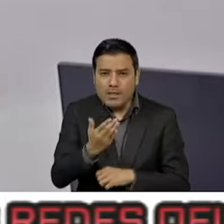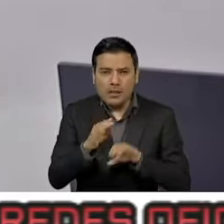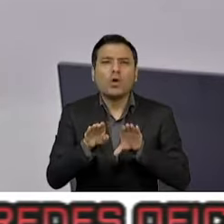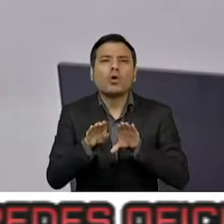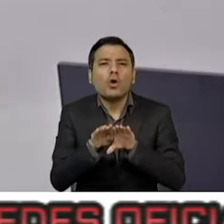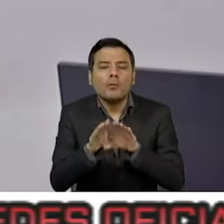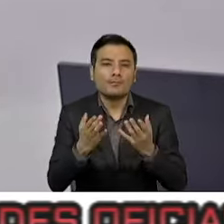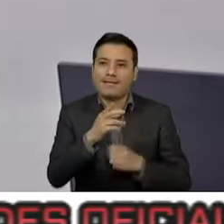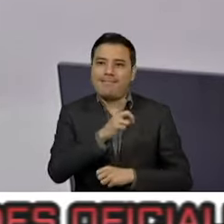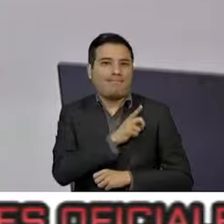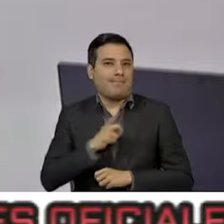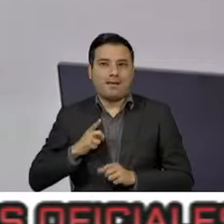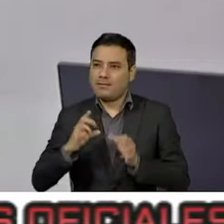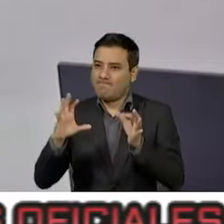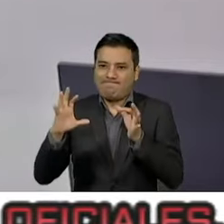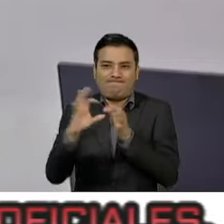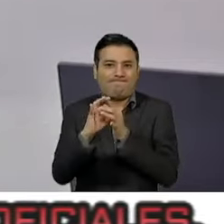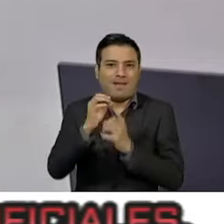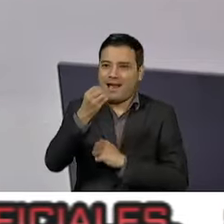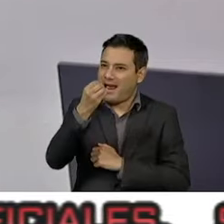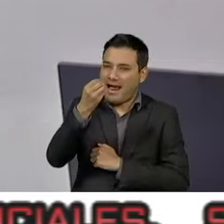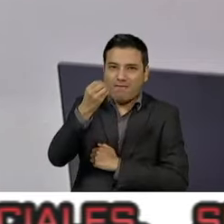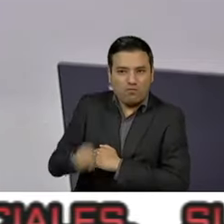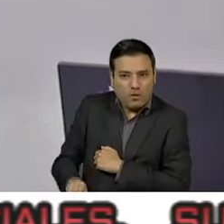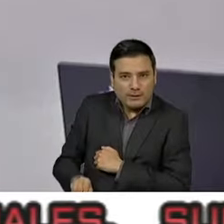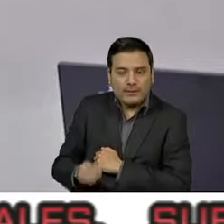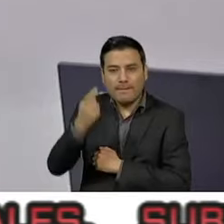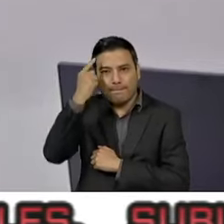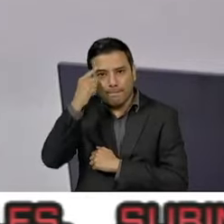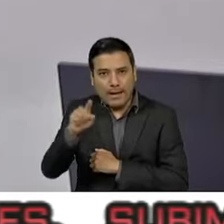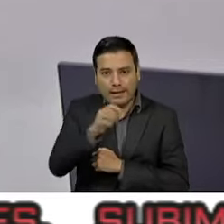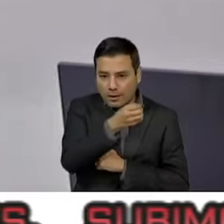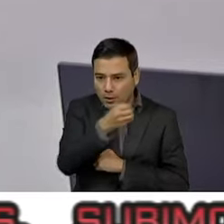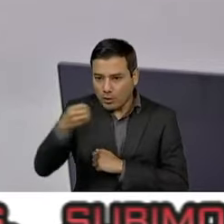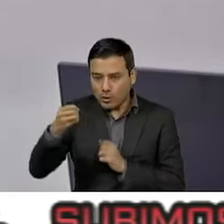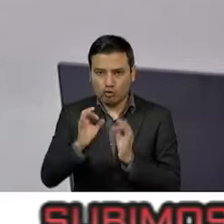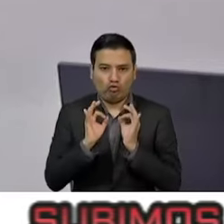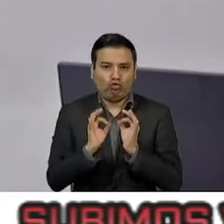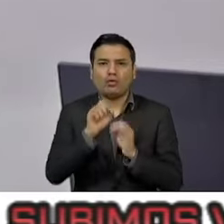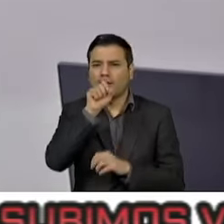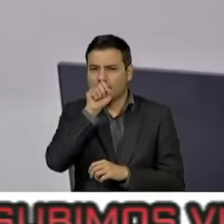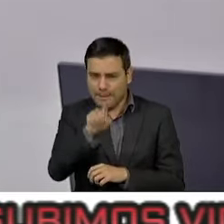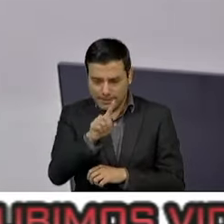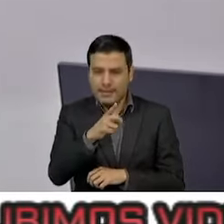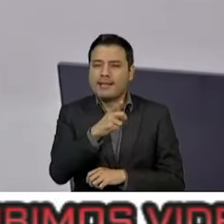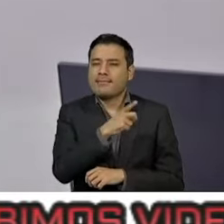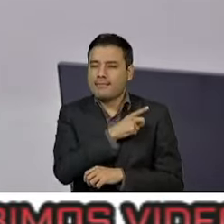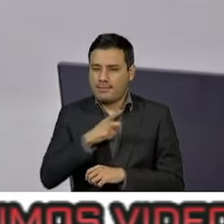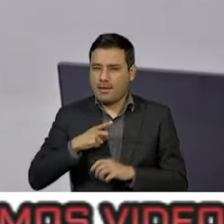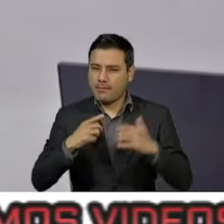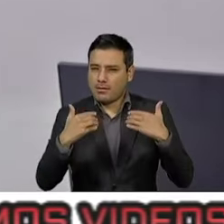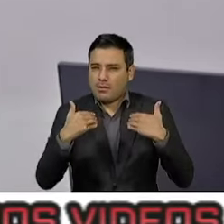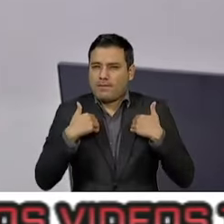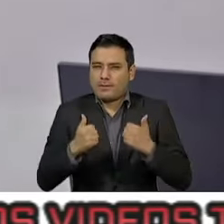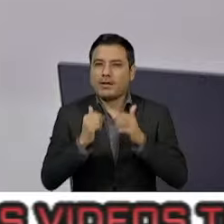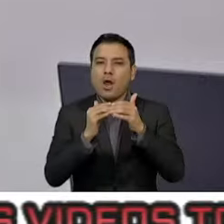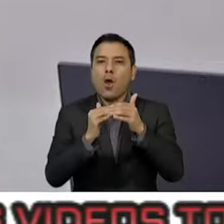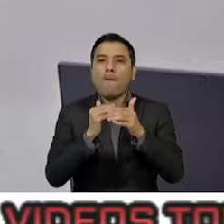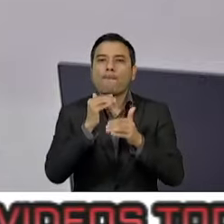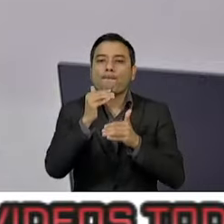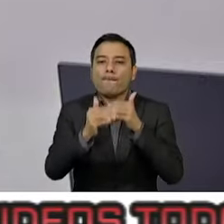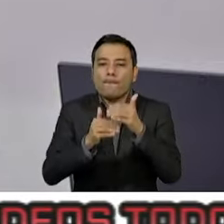colaborativa, siempre en la búsqueda de la armonía y en el marco de la comprensión de que cada proceso y sus tiempos de